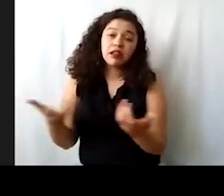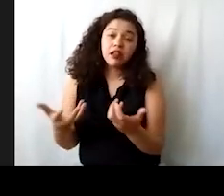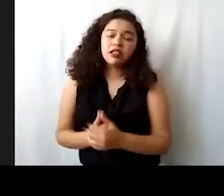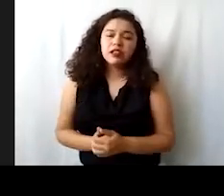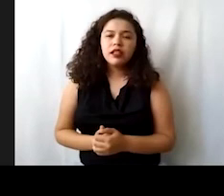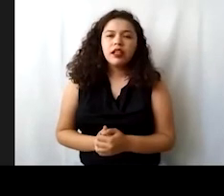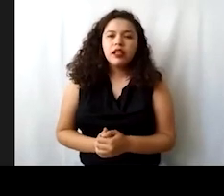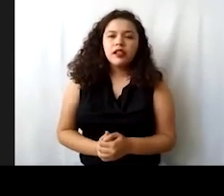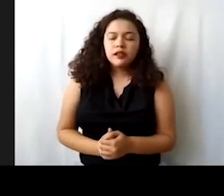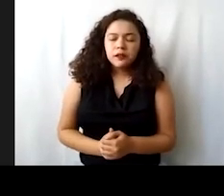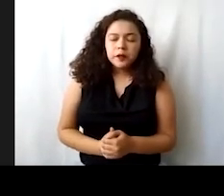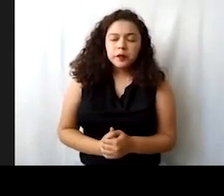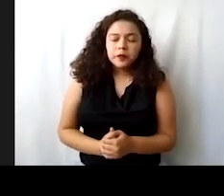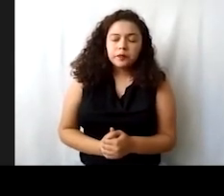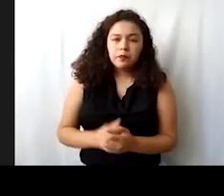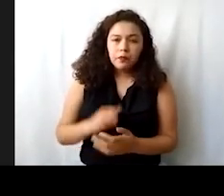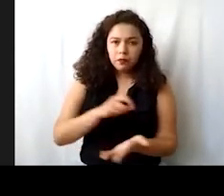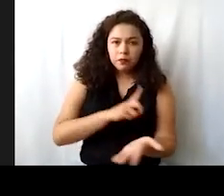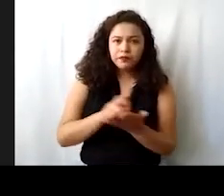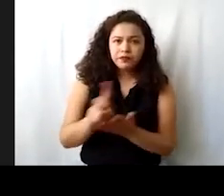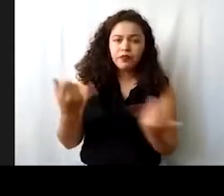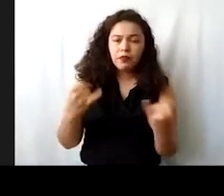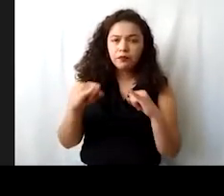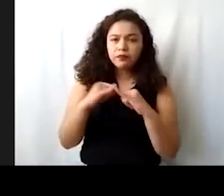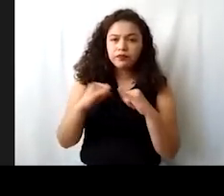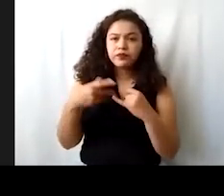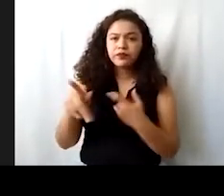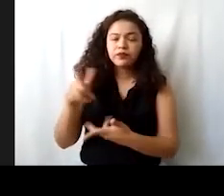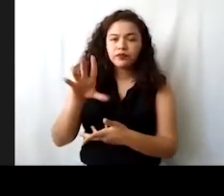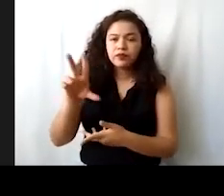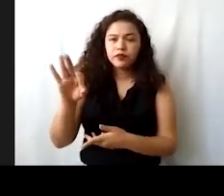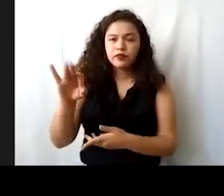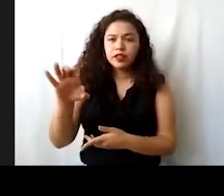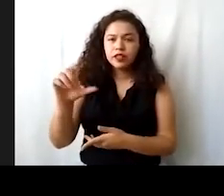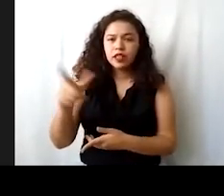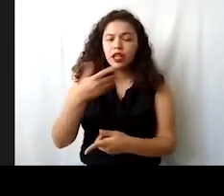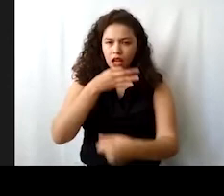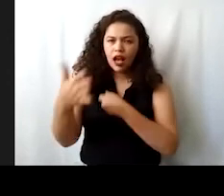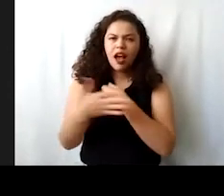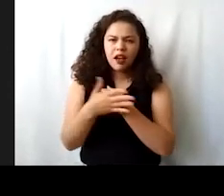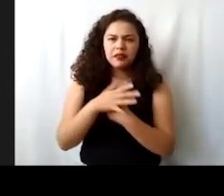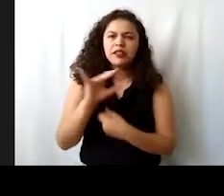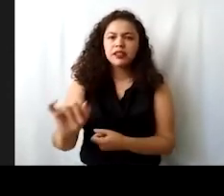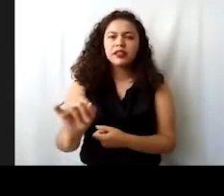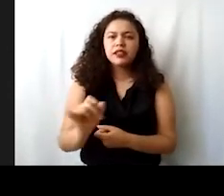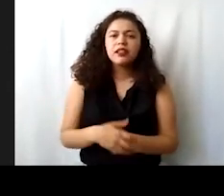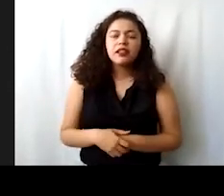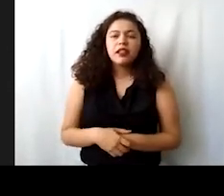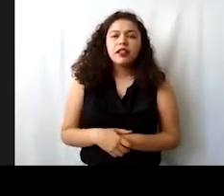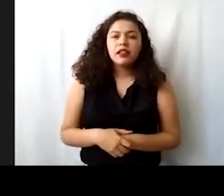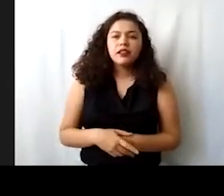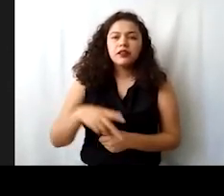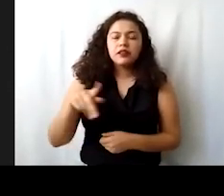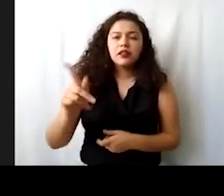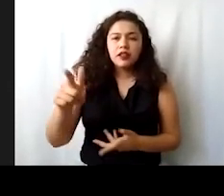de la institución tiene su domicilio fiscal donde se notifica, pero en el caso del